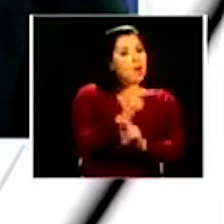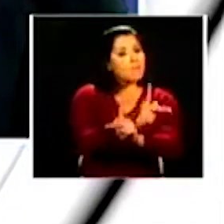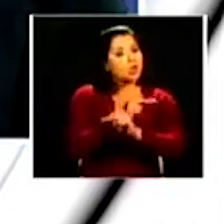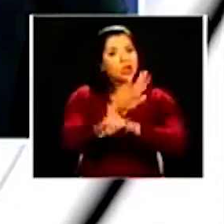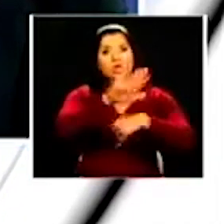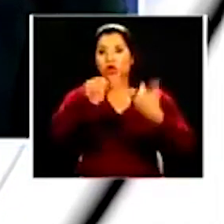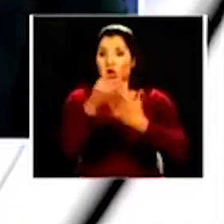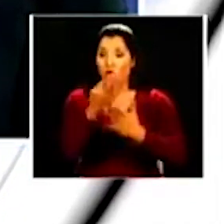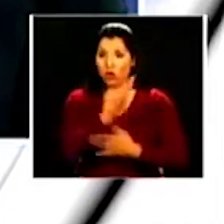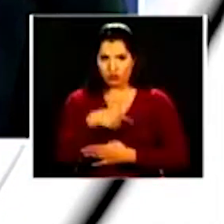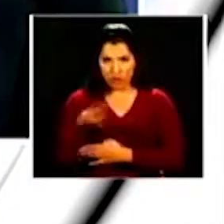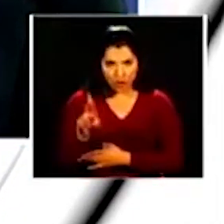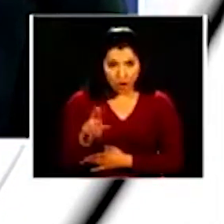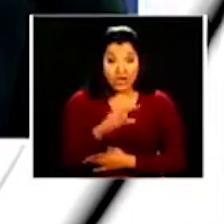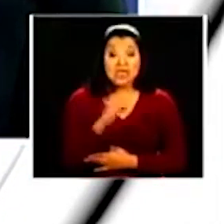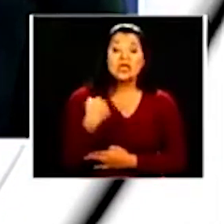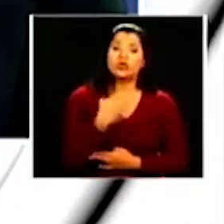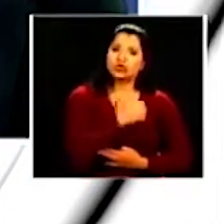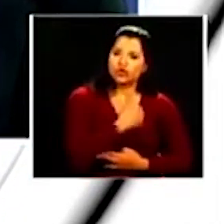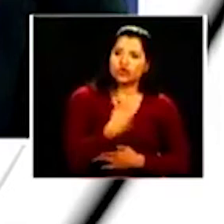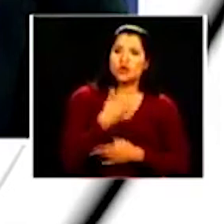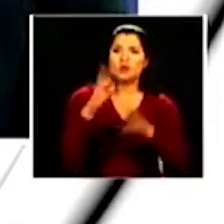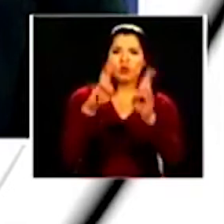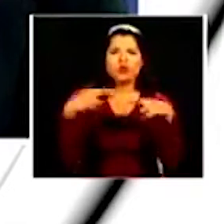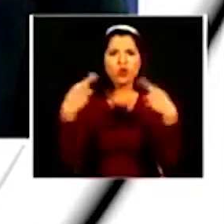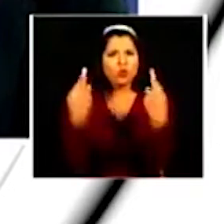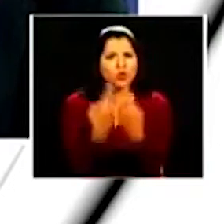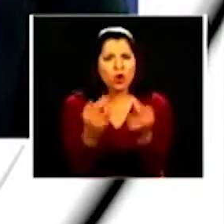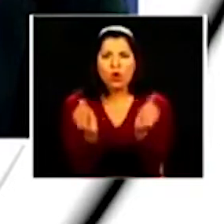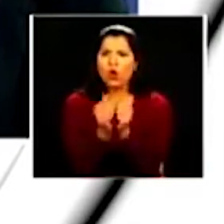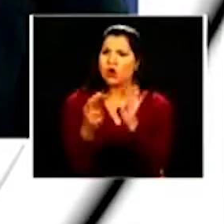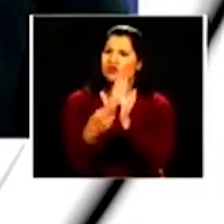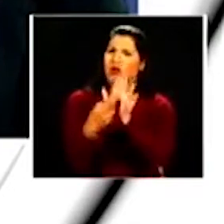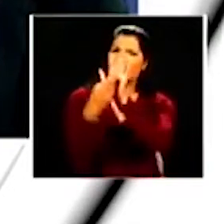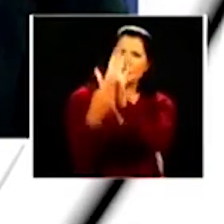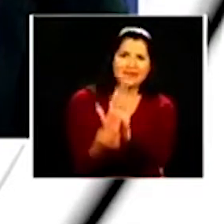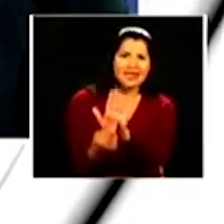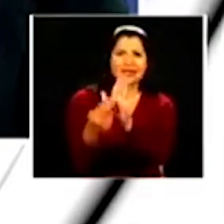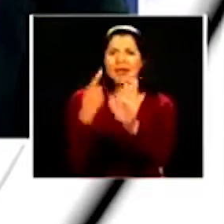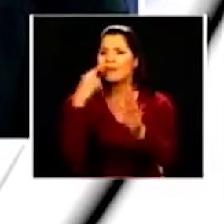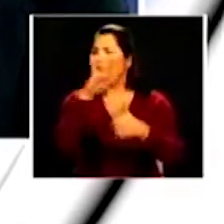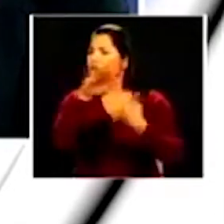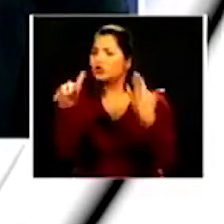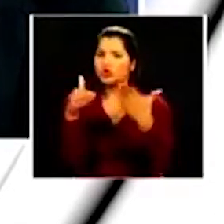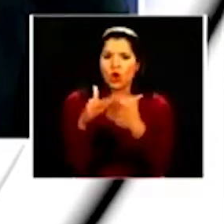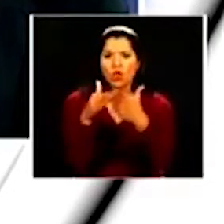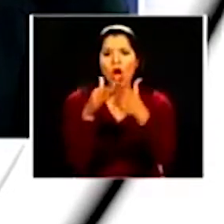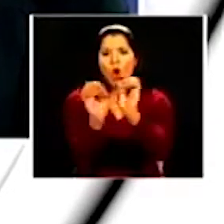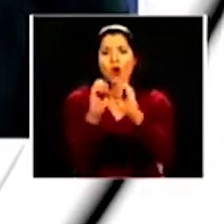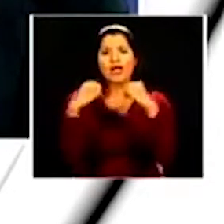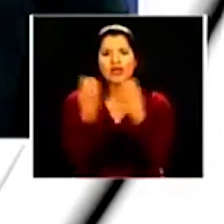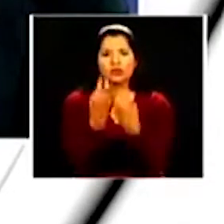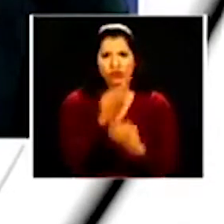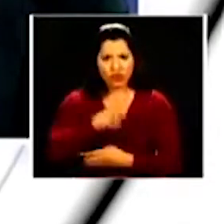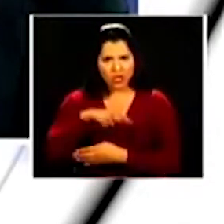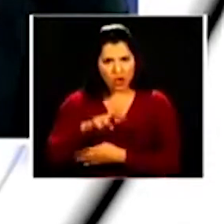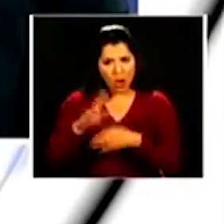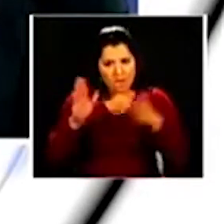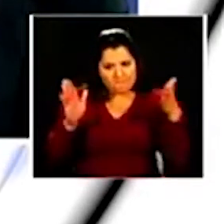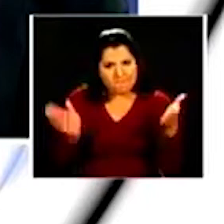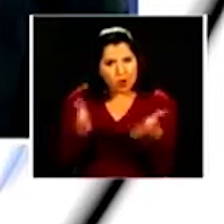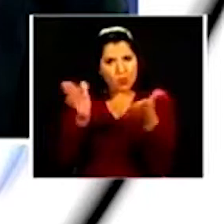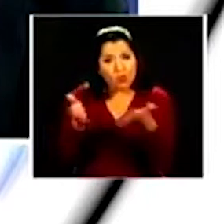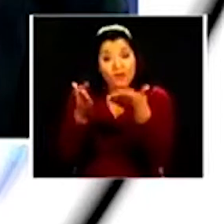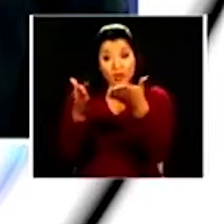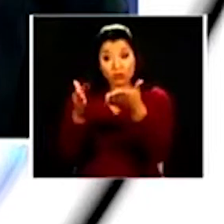esa línea reuniones con representantes de absolutamente todas las organizaciones religiosas de este país, promoviendo un simposio en el